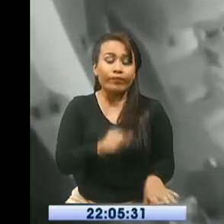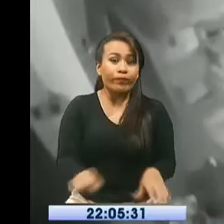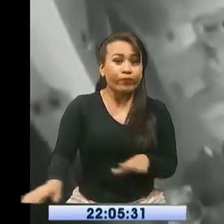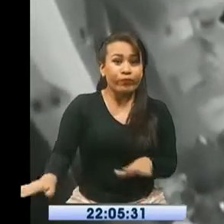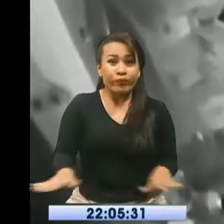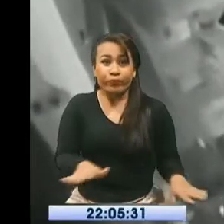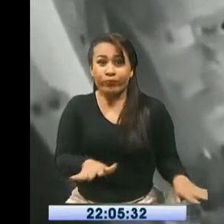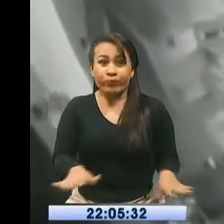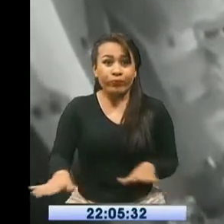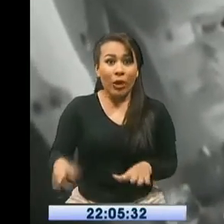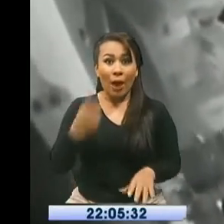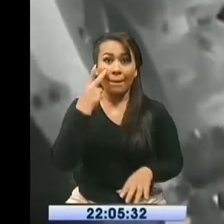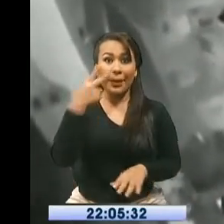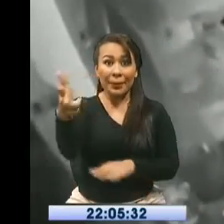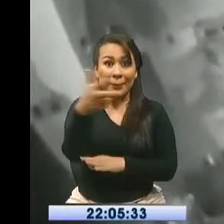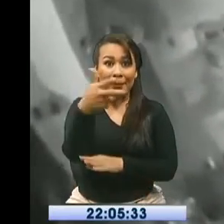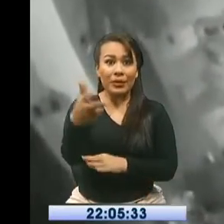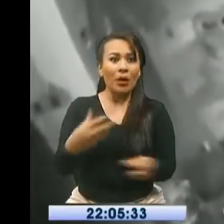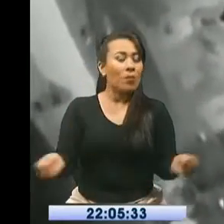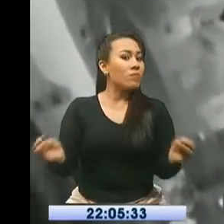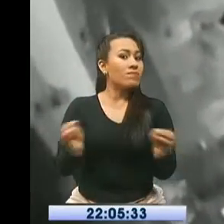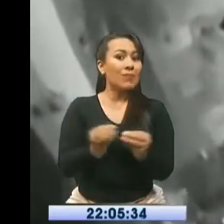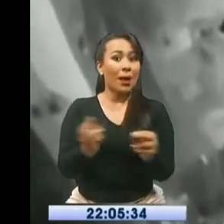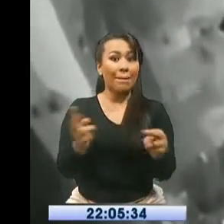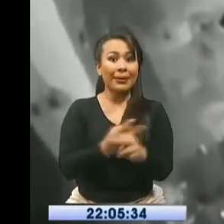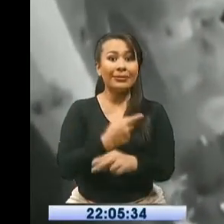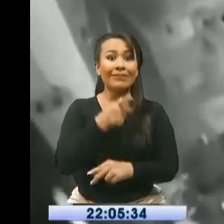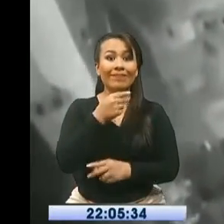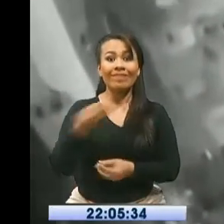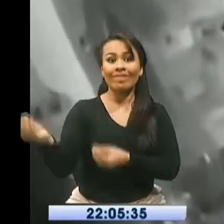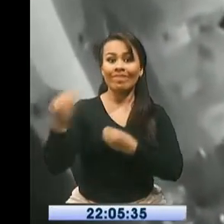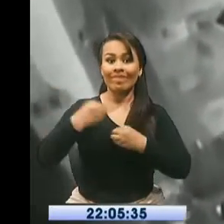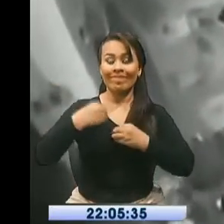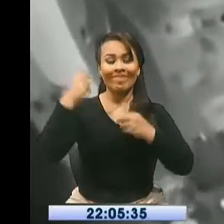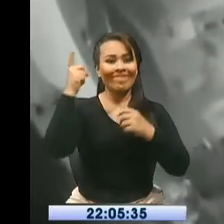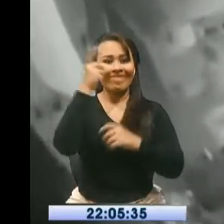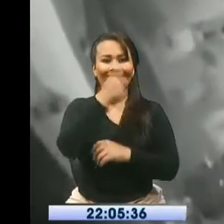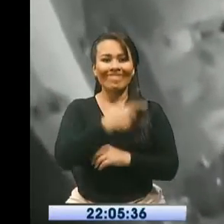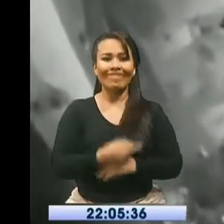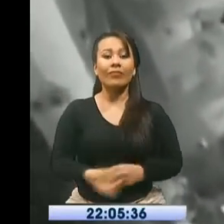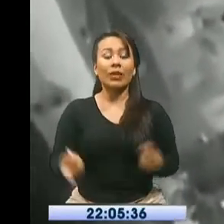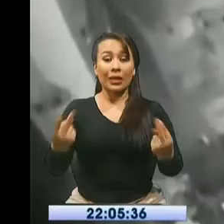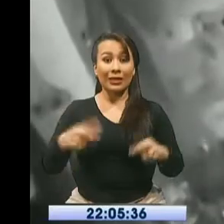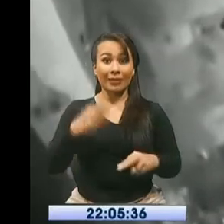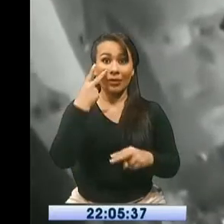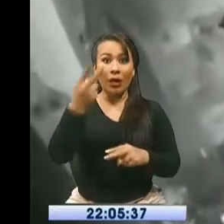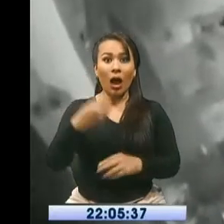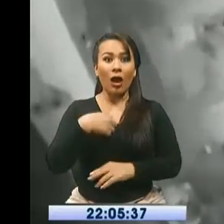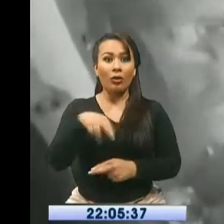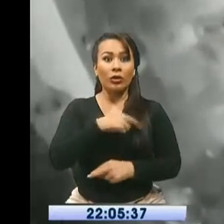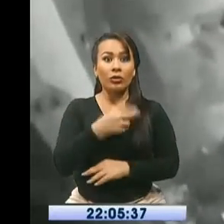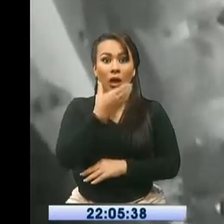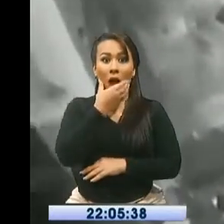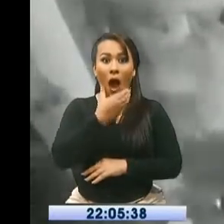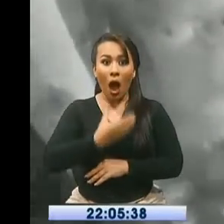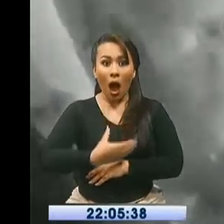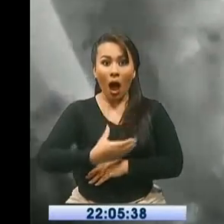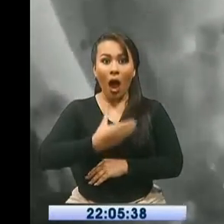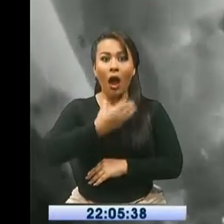alcanzó mayores estragos, de los cuales ya se ha informado. Sin duda, las imágenes impresionan.